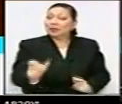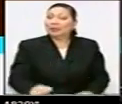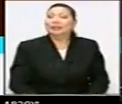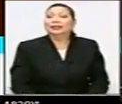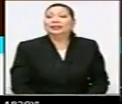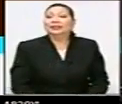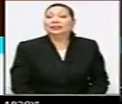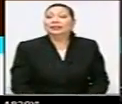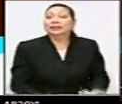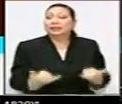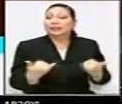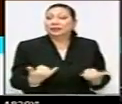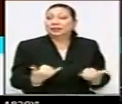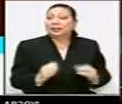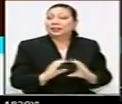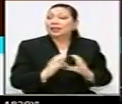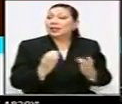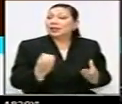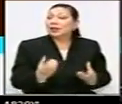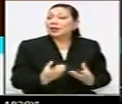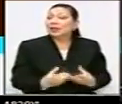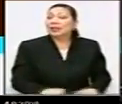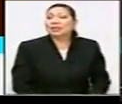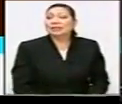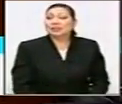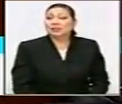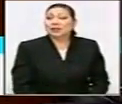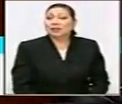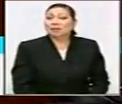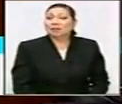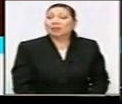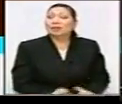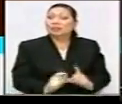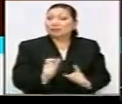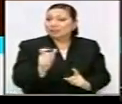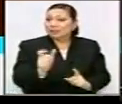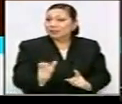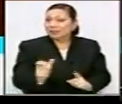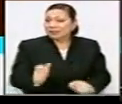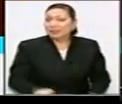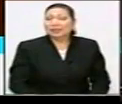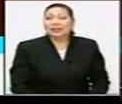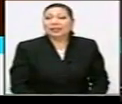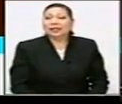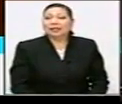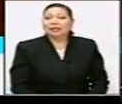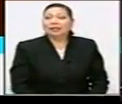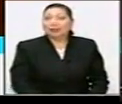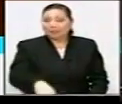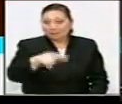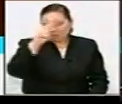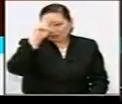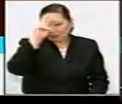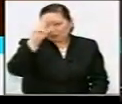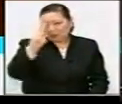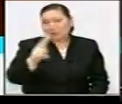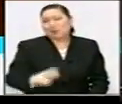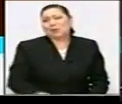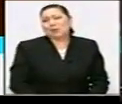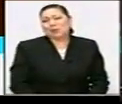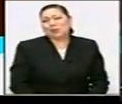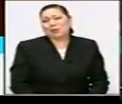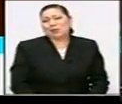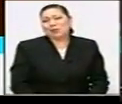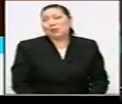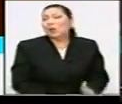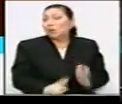están en este Congreso de la República son congresistas de la nación